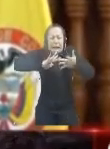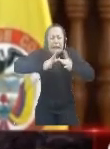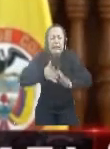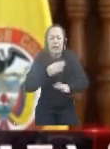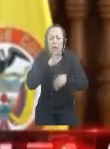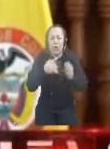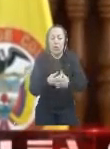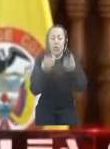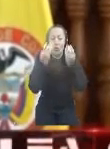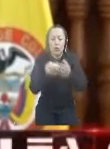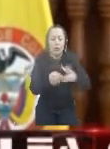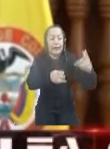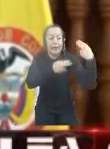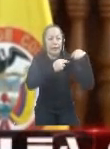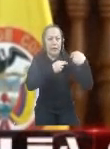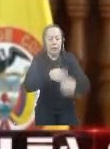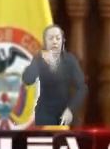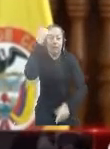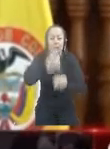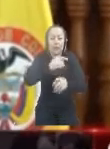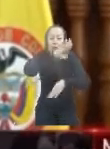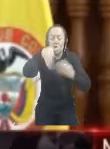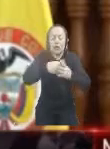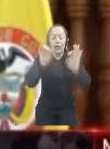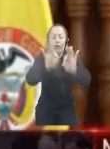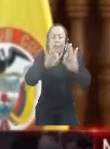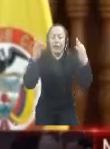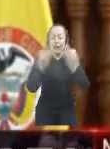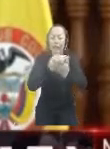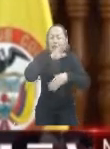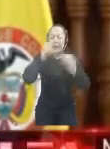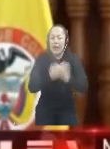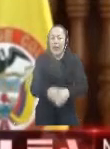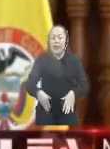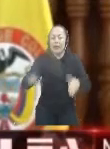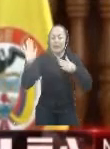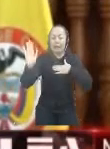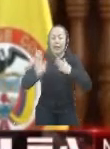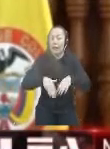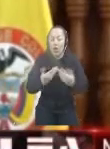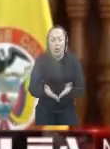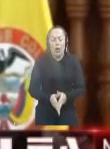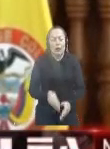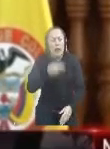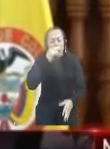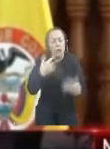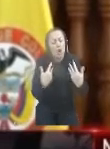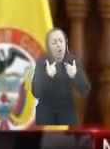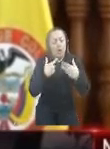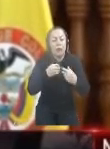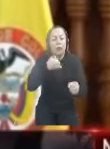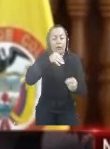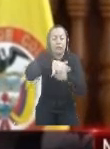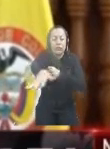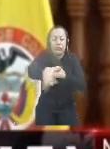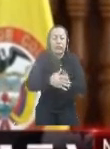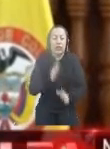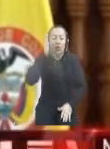una tarea muy importante que cumplir por parte de las familias para efectos de garantizar que los niños no sufran las consecuencias del mal